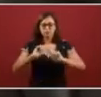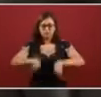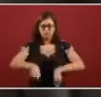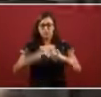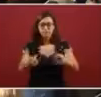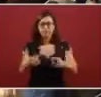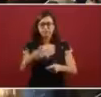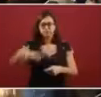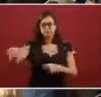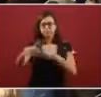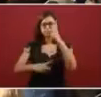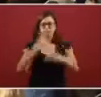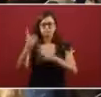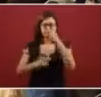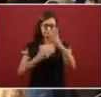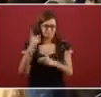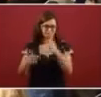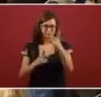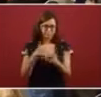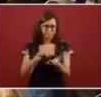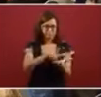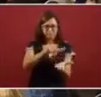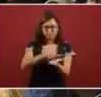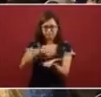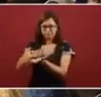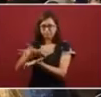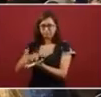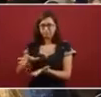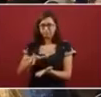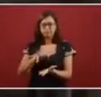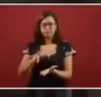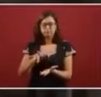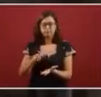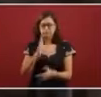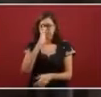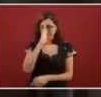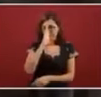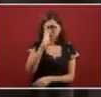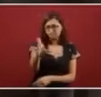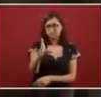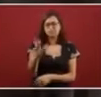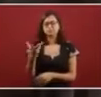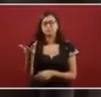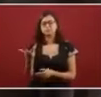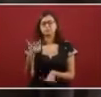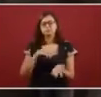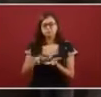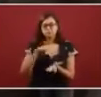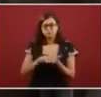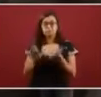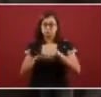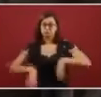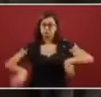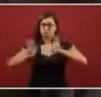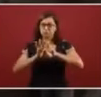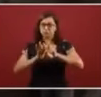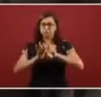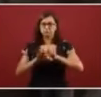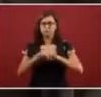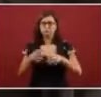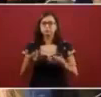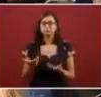los deportistas de apoyo, apoyo directo, apoyo importante.